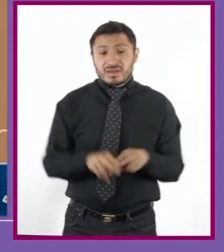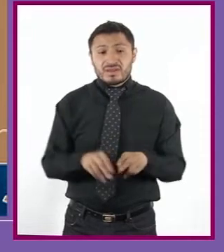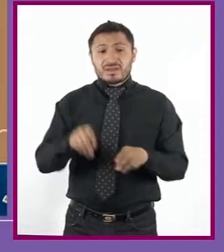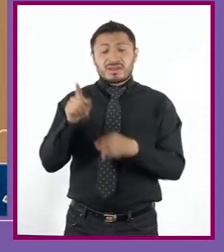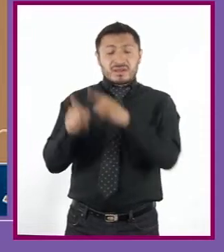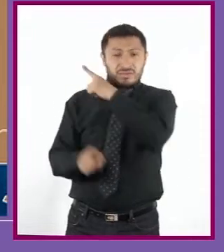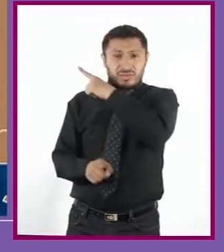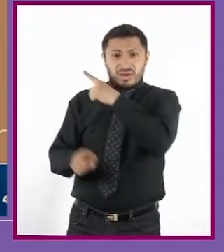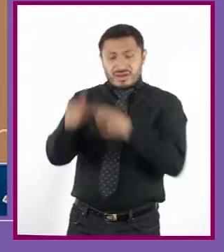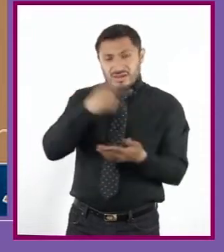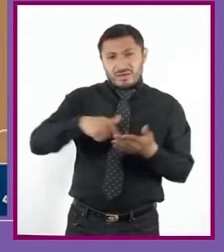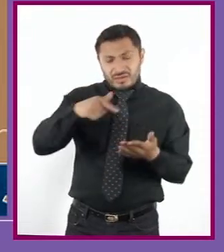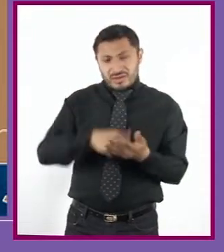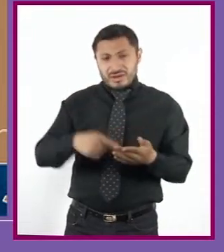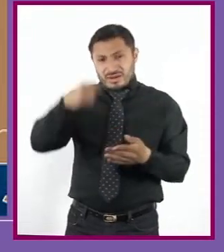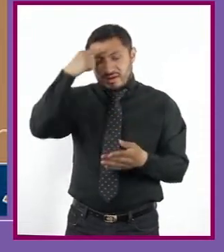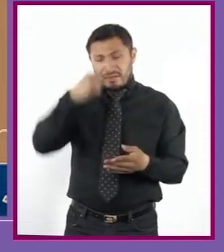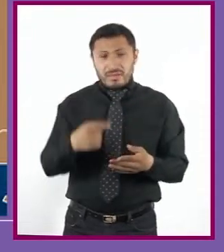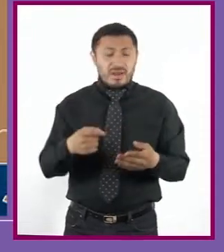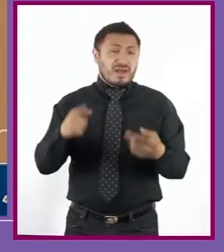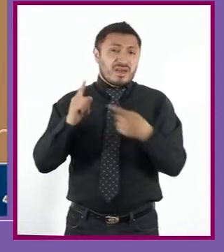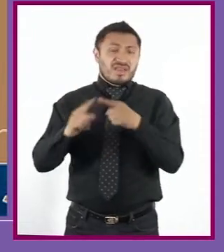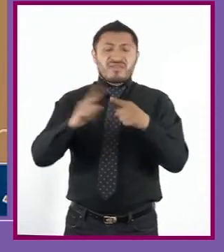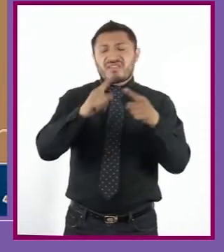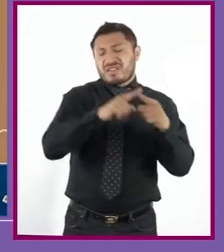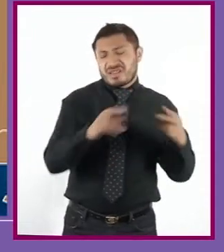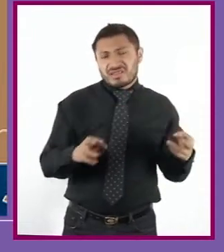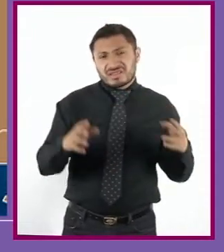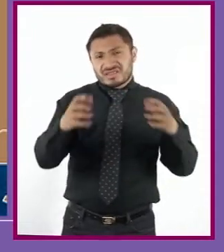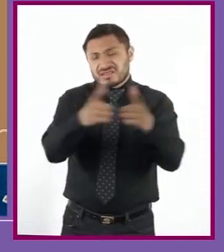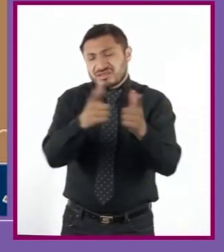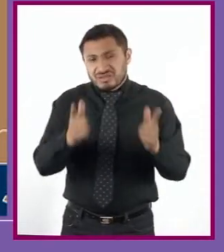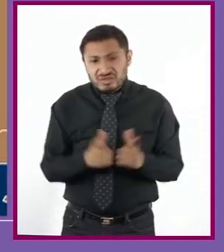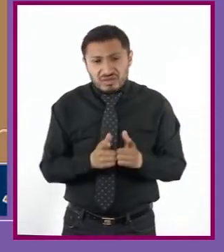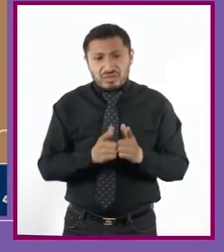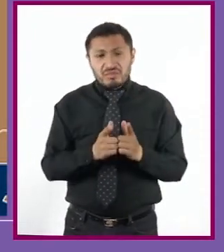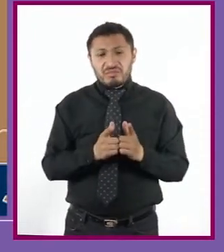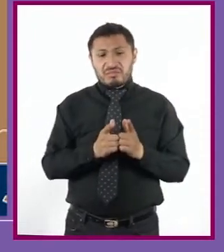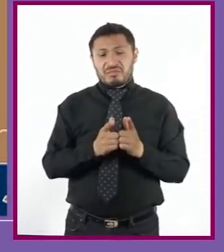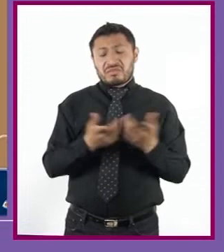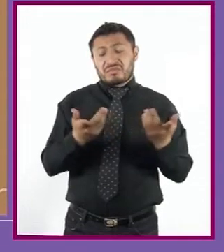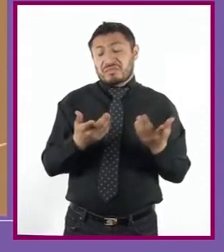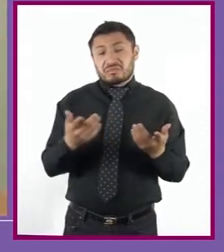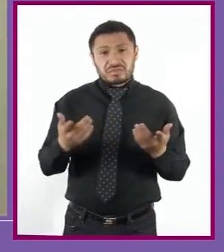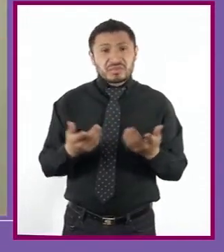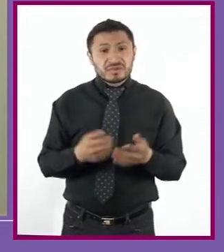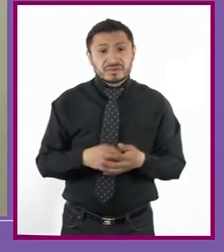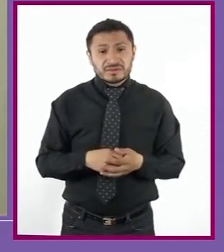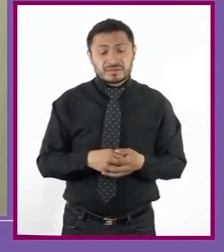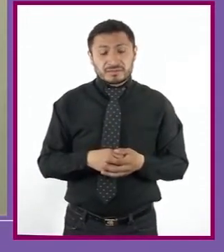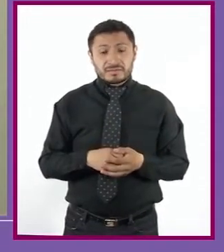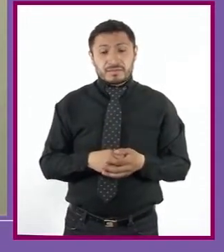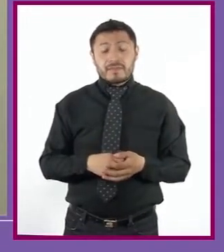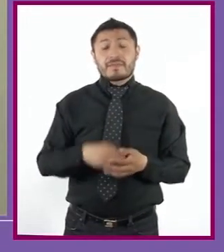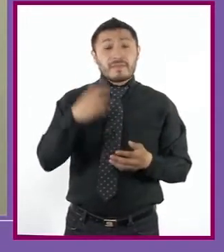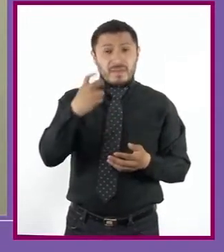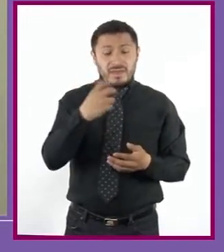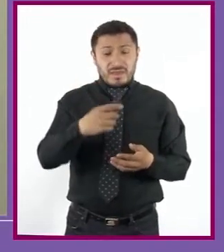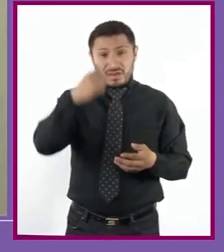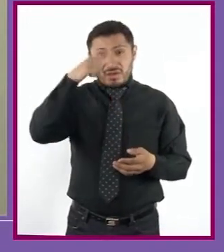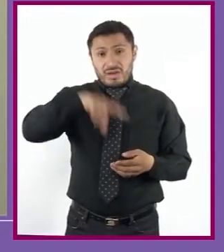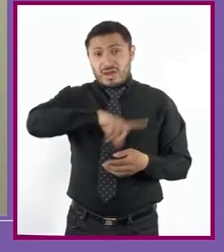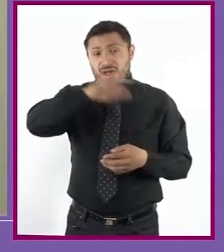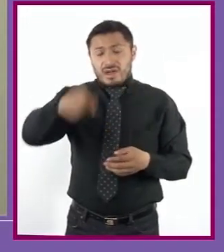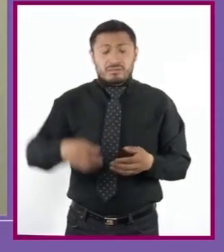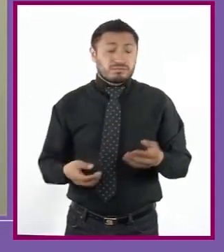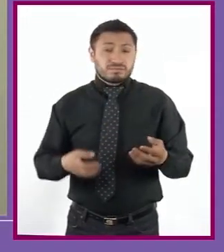acentuándose las diferencias étnicas y religiosas entre serbios, croatas y bosnios, lo que llevó a una guerra civil